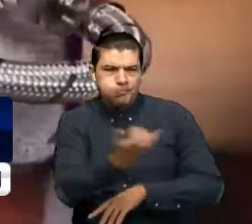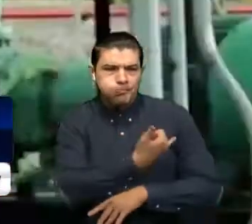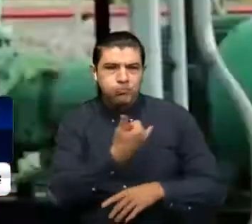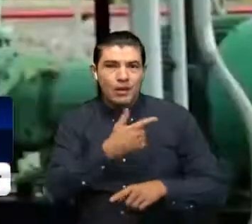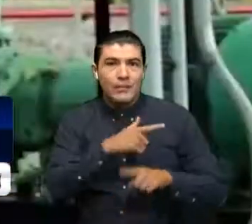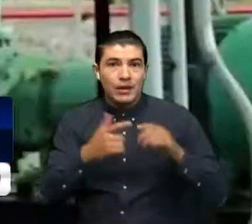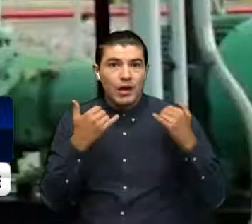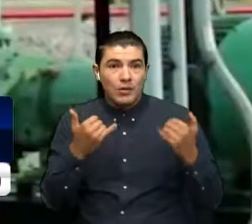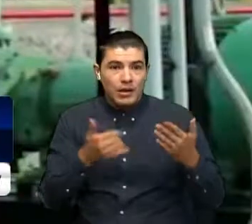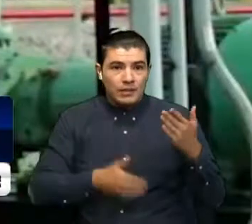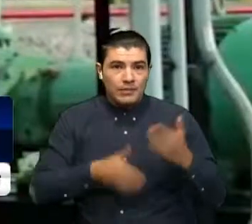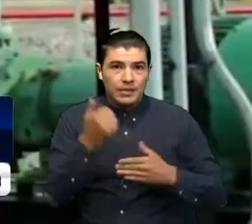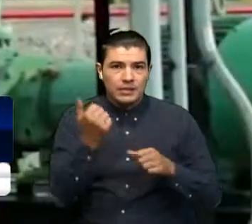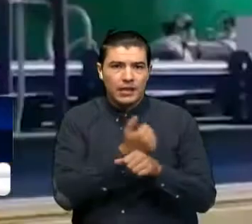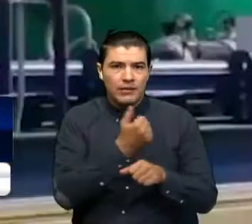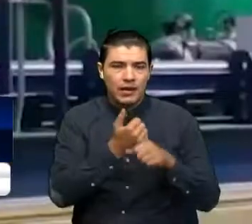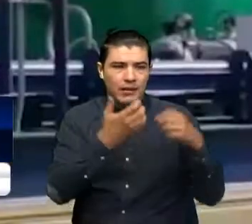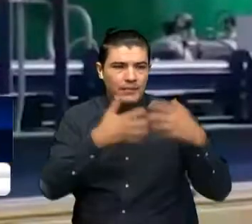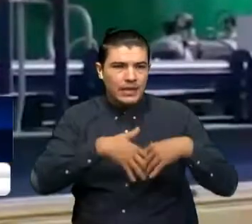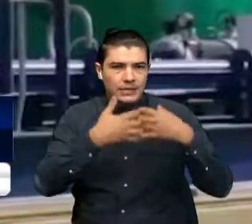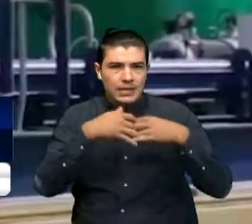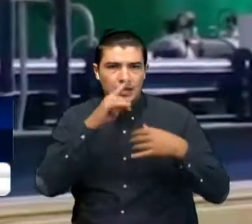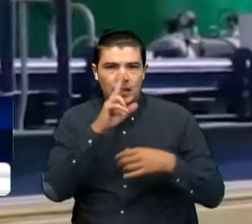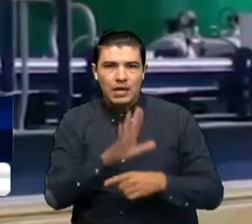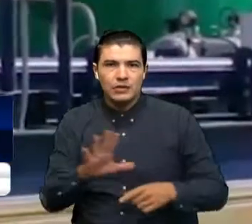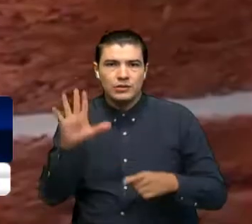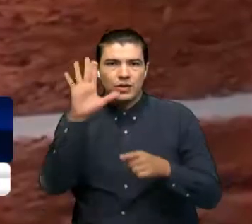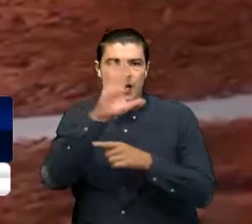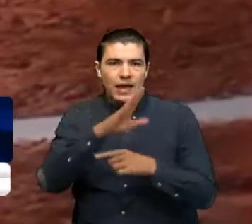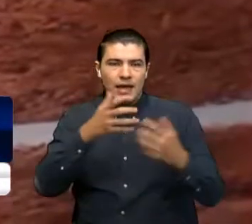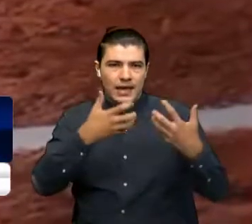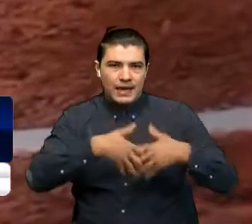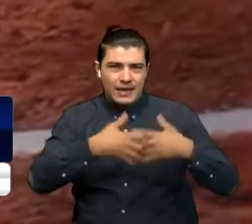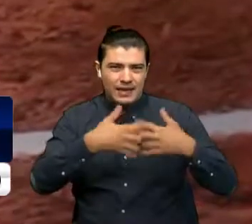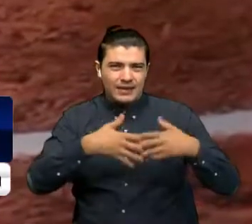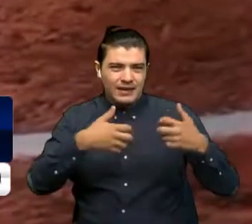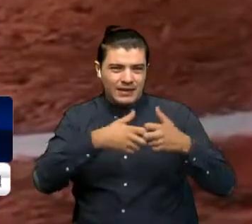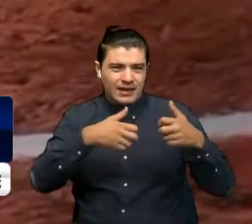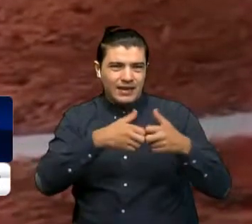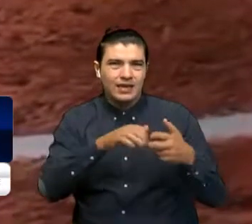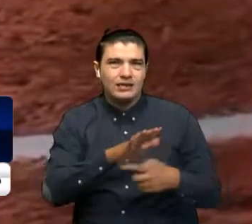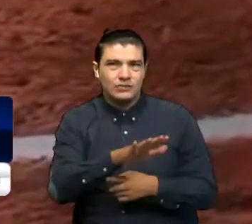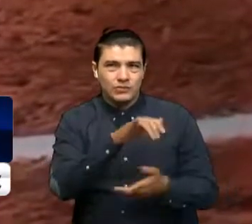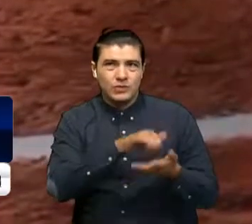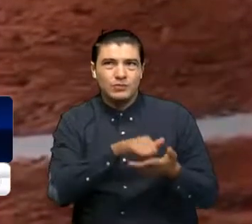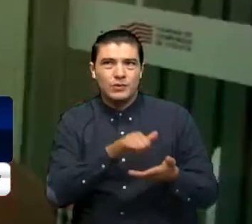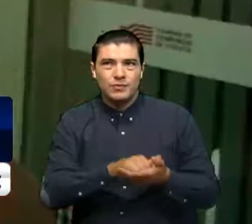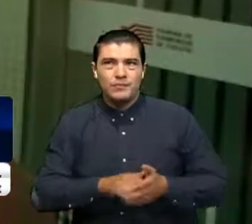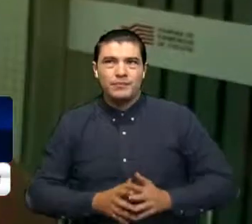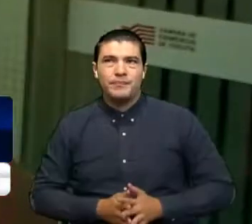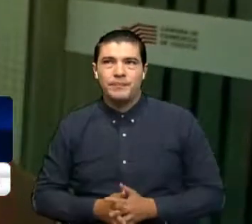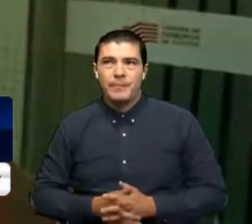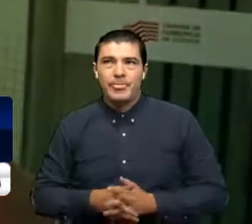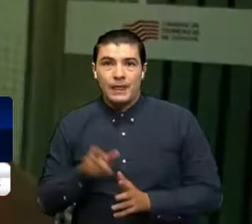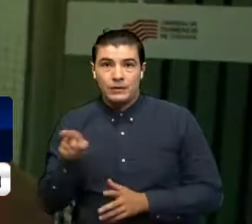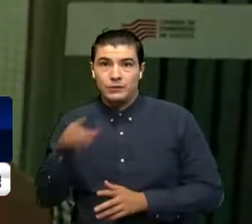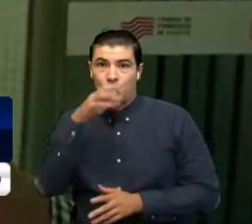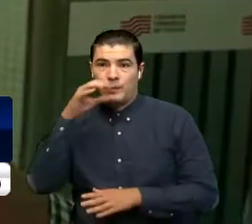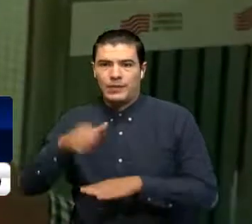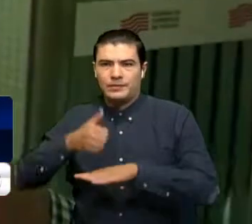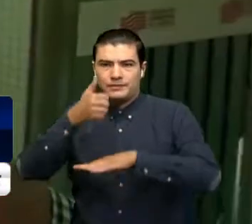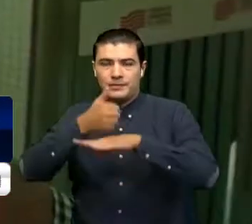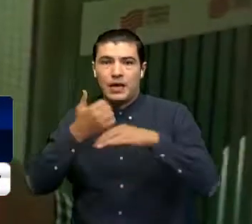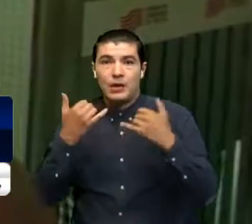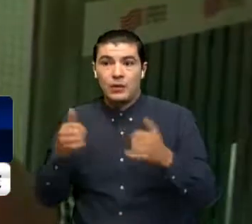en eso trabajará la Agencia Nacional de Hidrocarburos en cabeza del exgobernador del Norte de Santander, Luis Miguel Morelli. Hay una demanda de